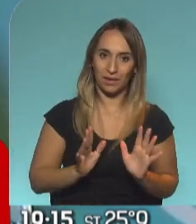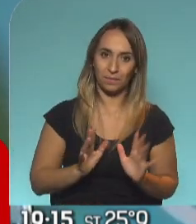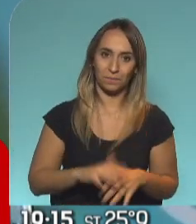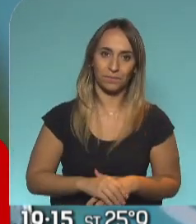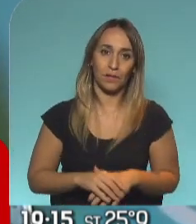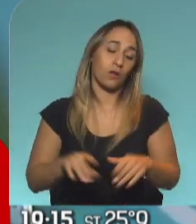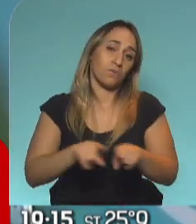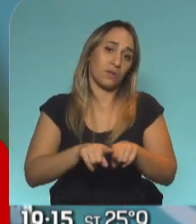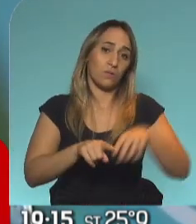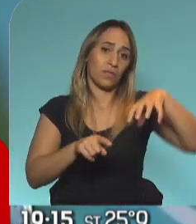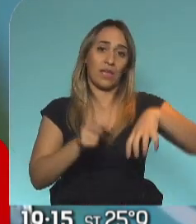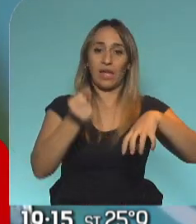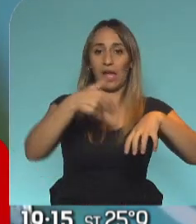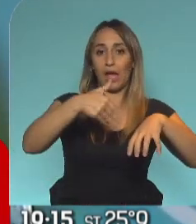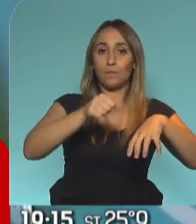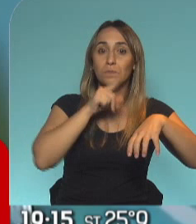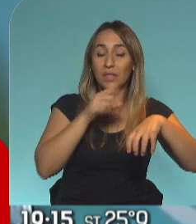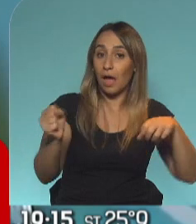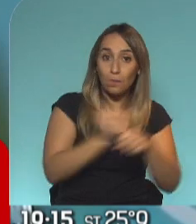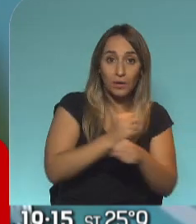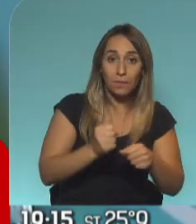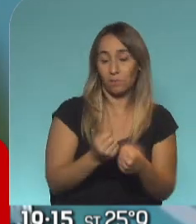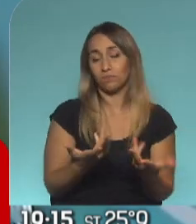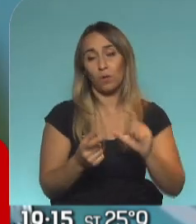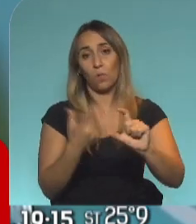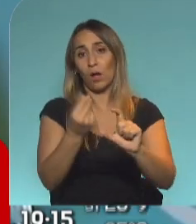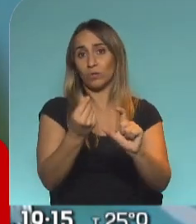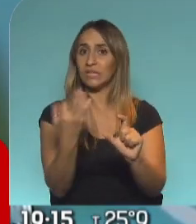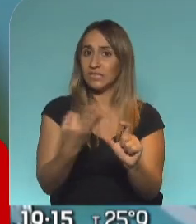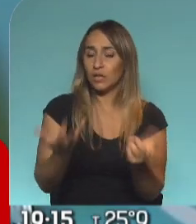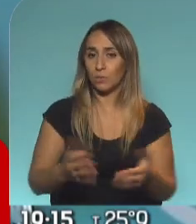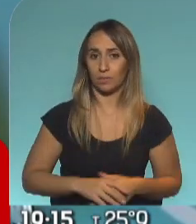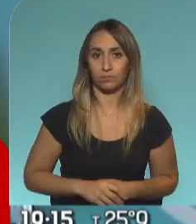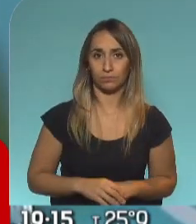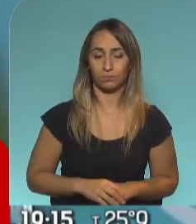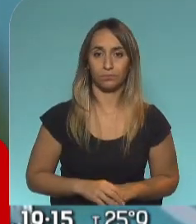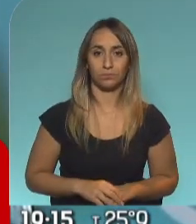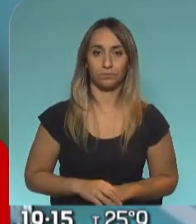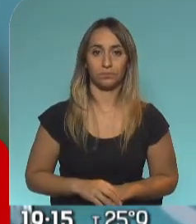nuestro ANMAT, sirve y previene y cuida.